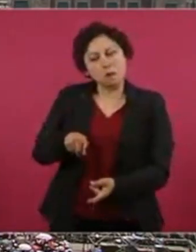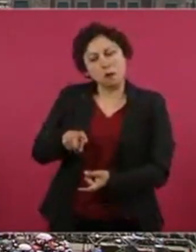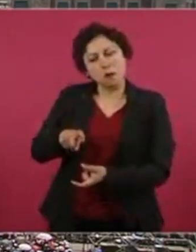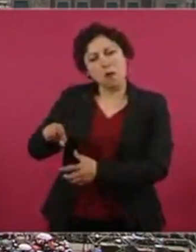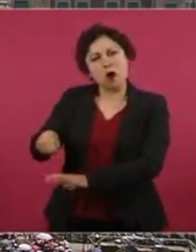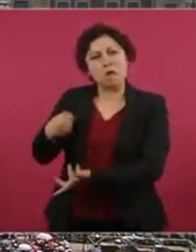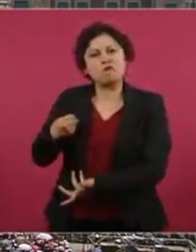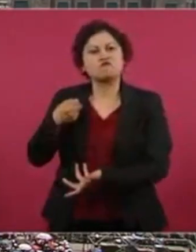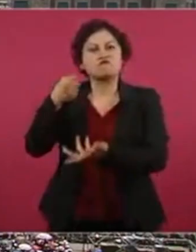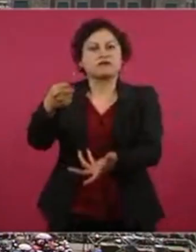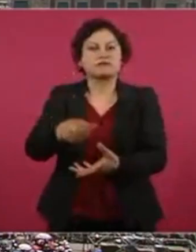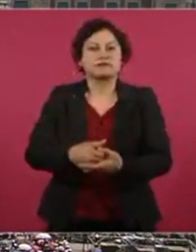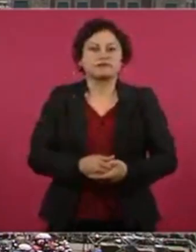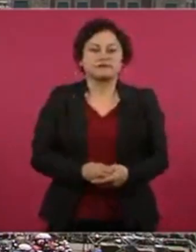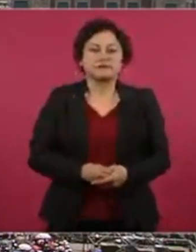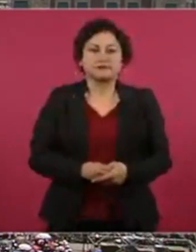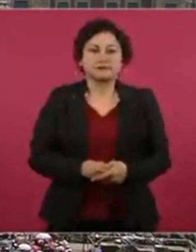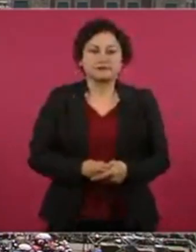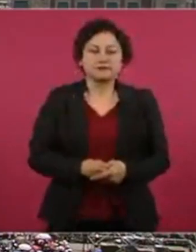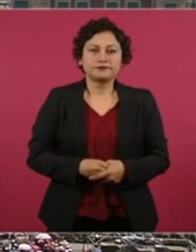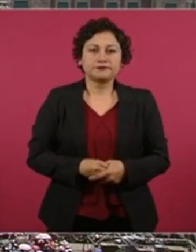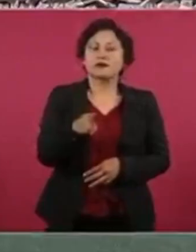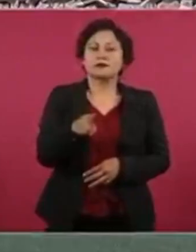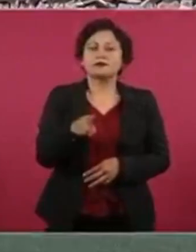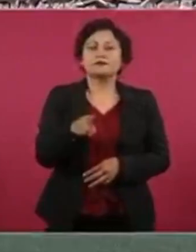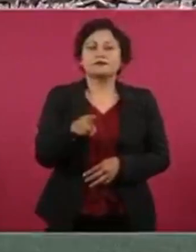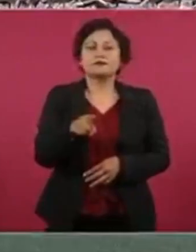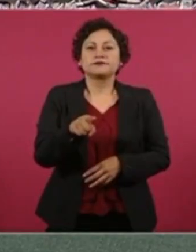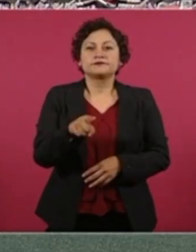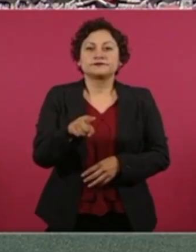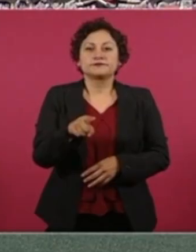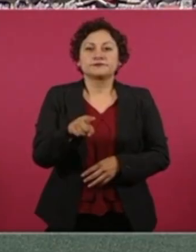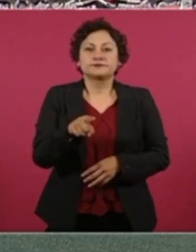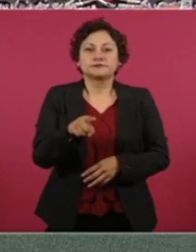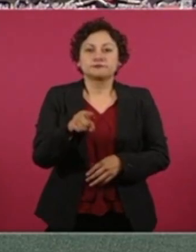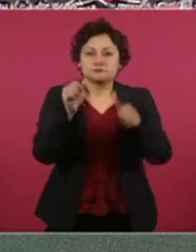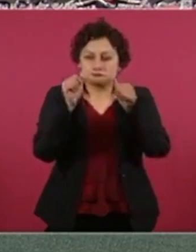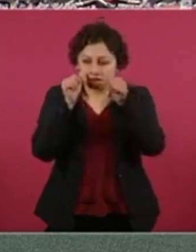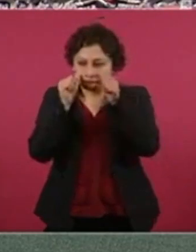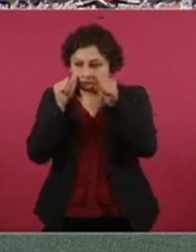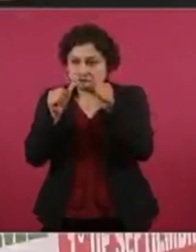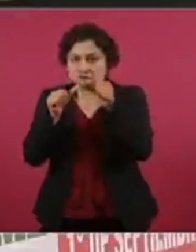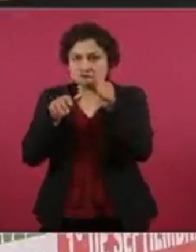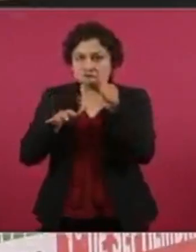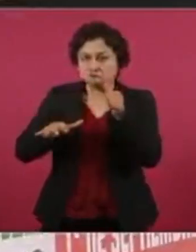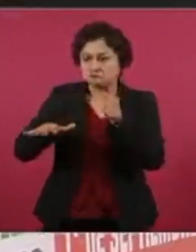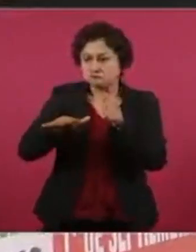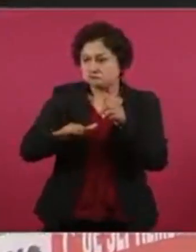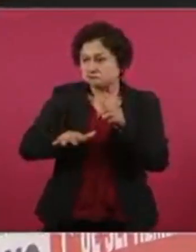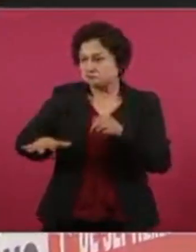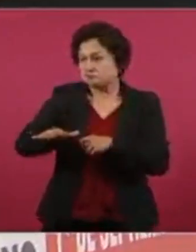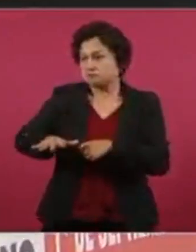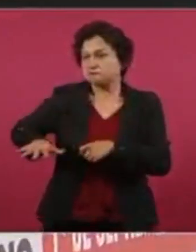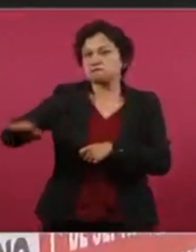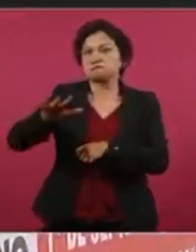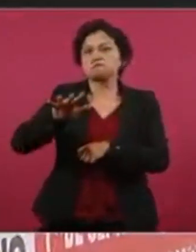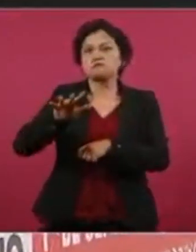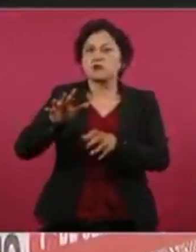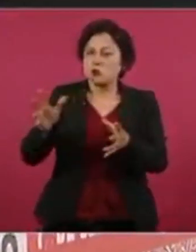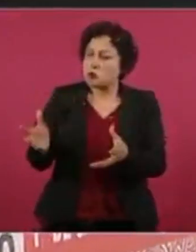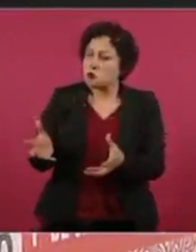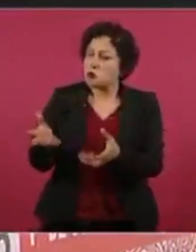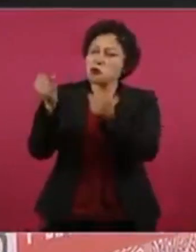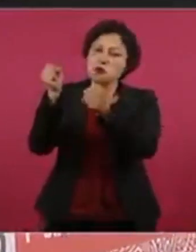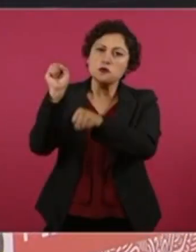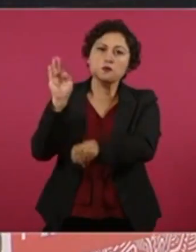Se llevaron a cabo trabajos de conservación muy importantes en 30